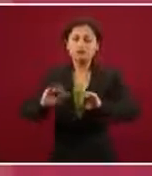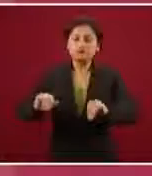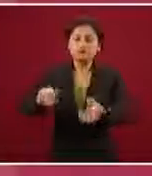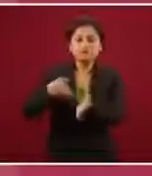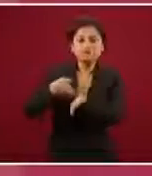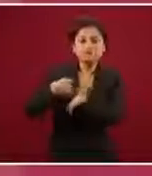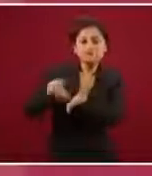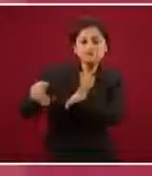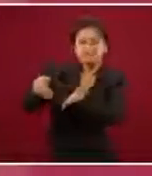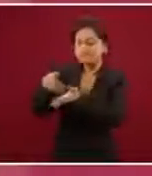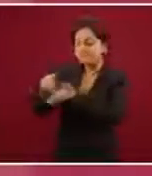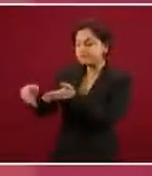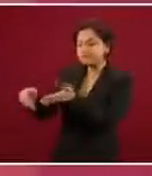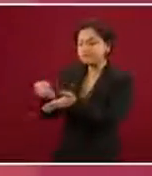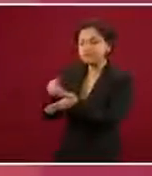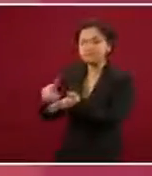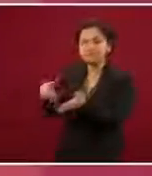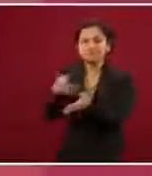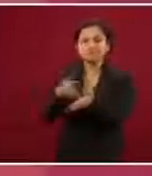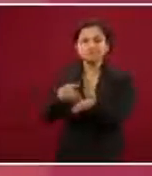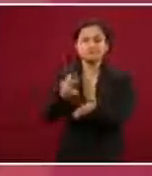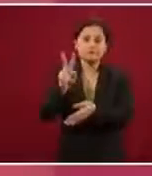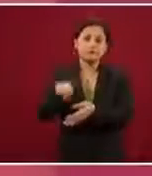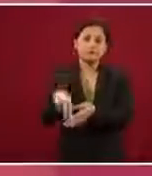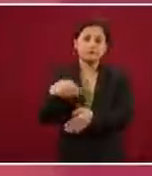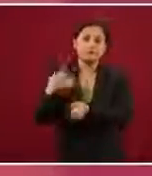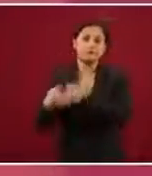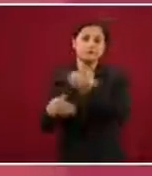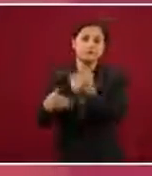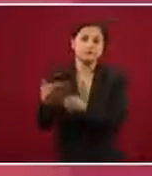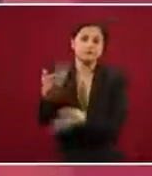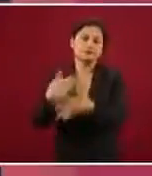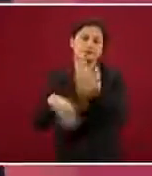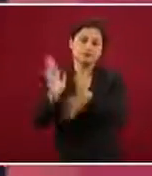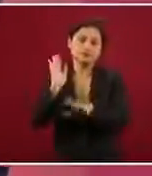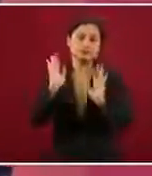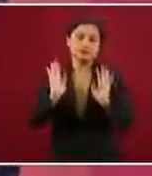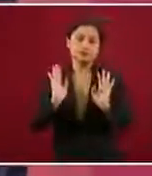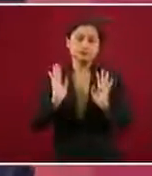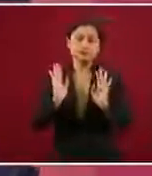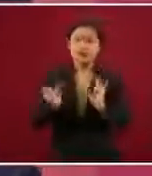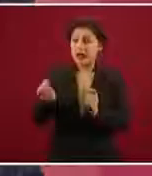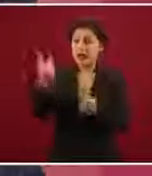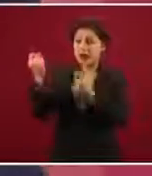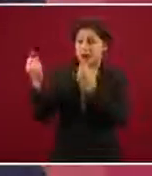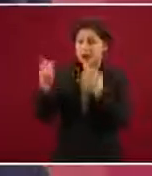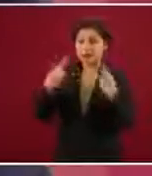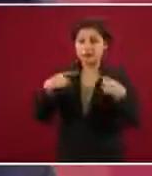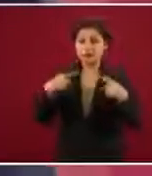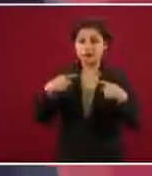Un triunfo. Si se molestan porque no uso el avión,